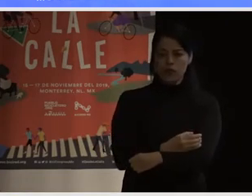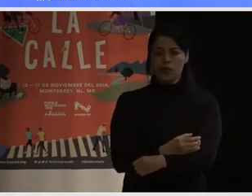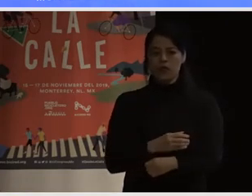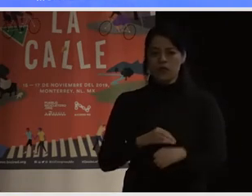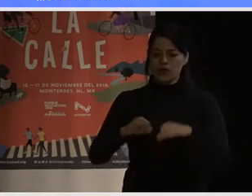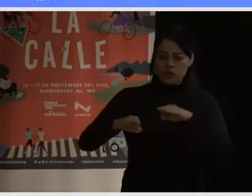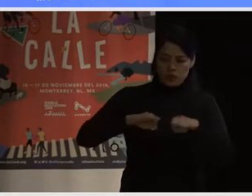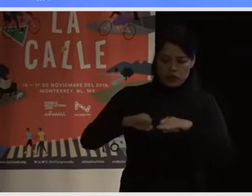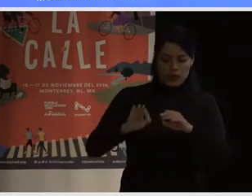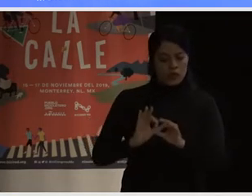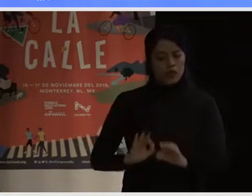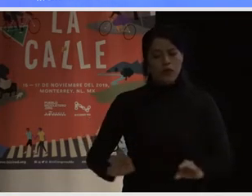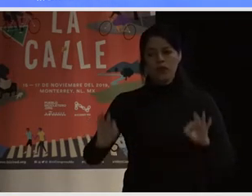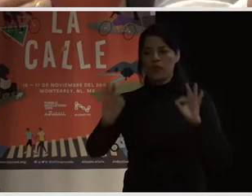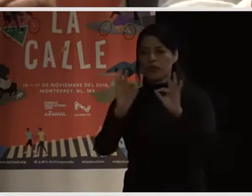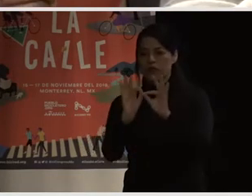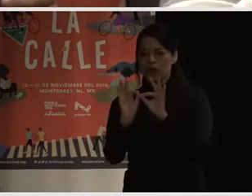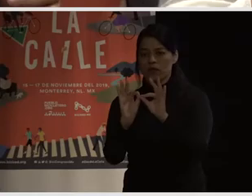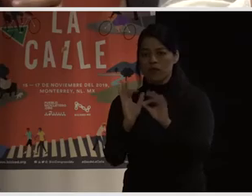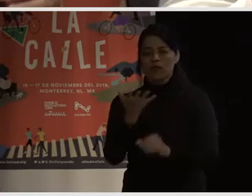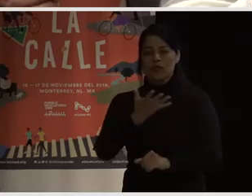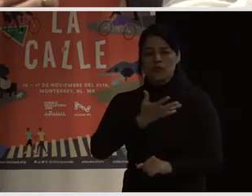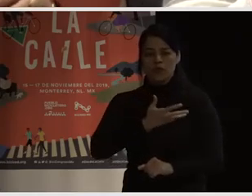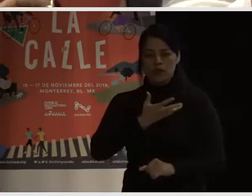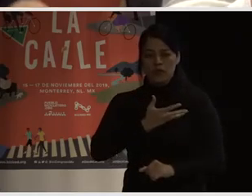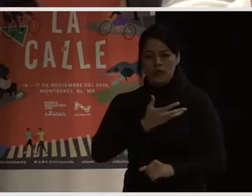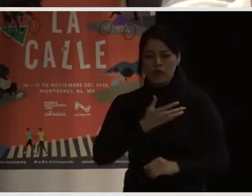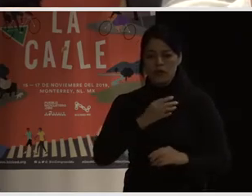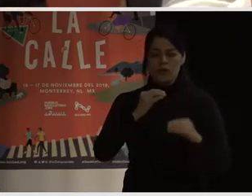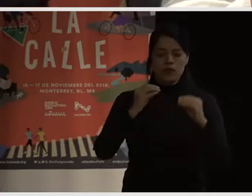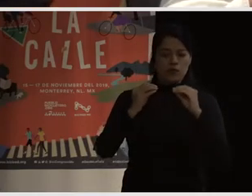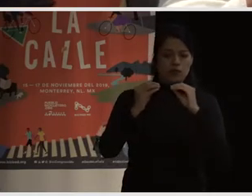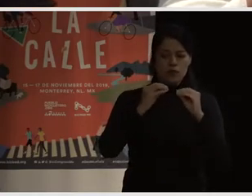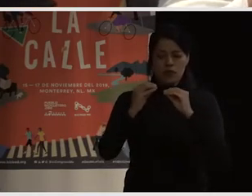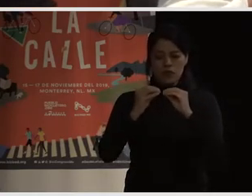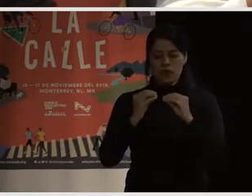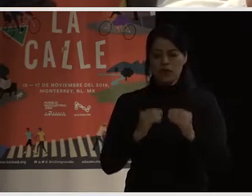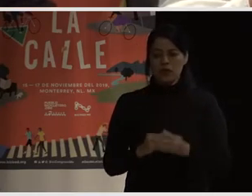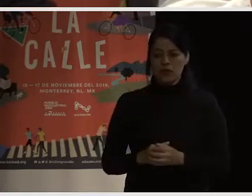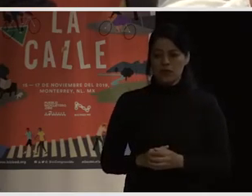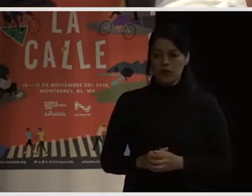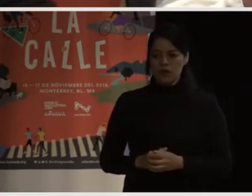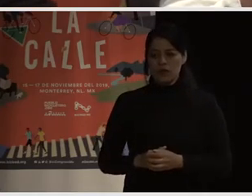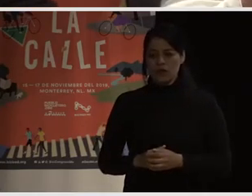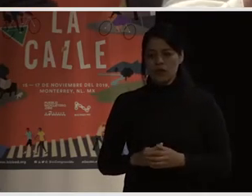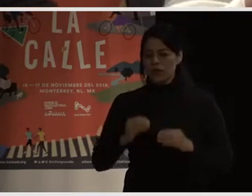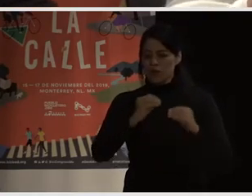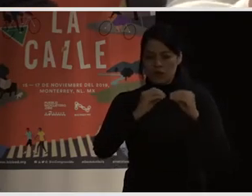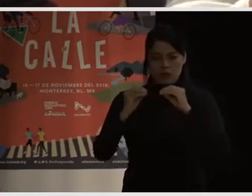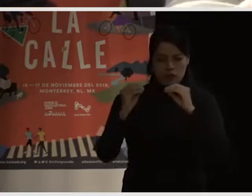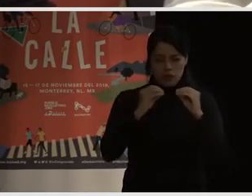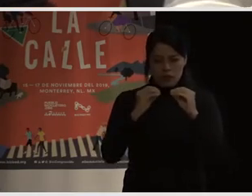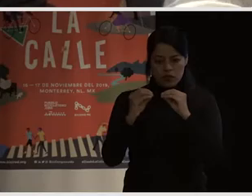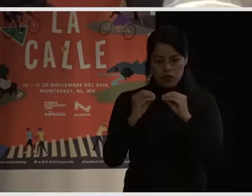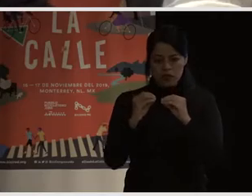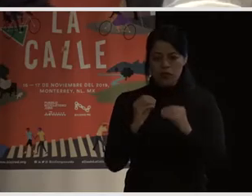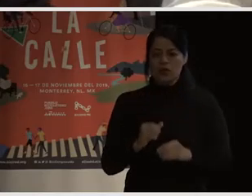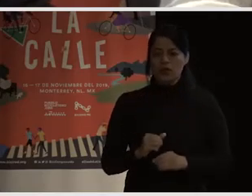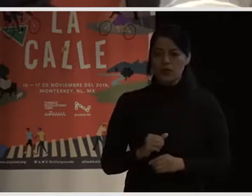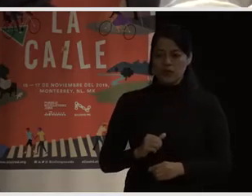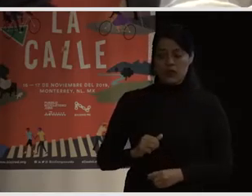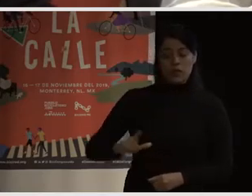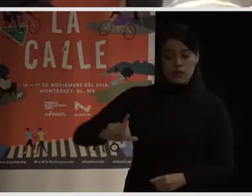trabajo y tan importante para que tengamos discusiones y en este caso pues discusiones desde la posición